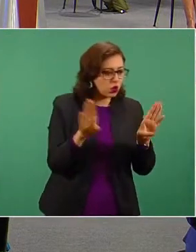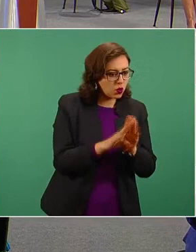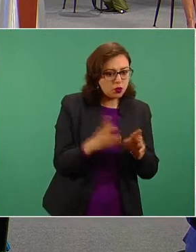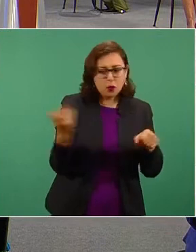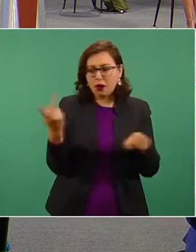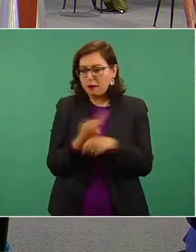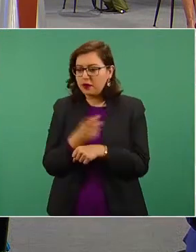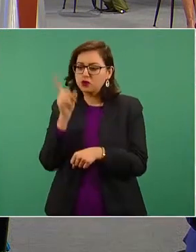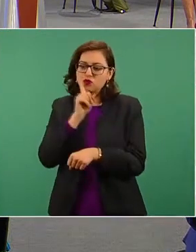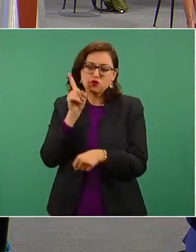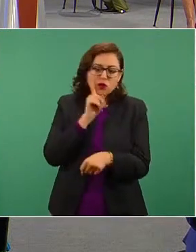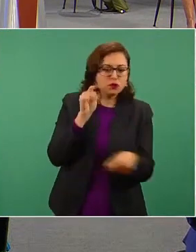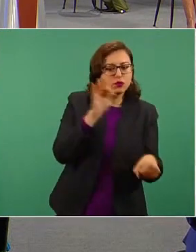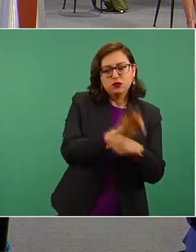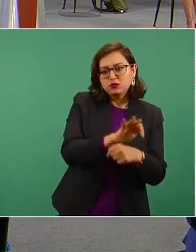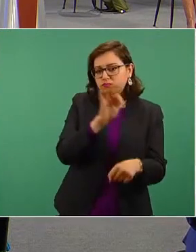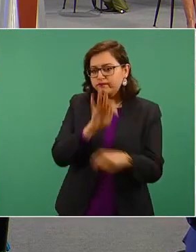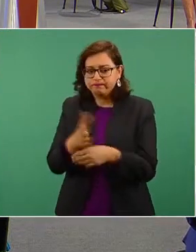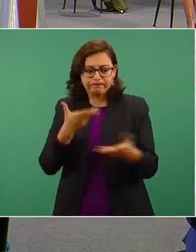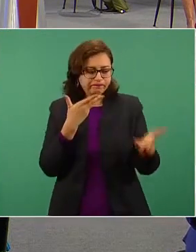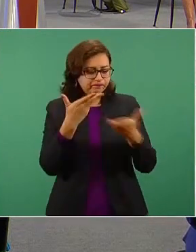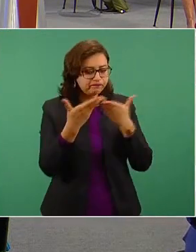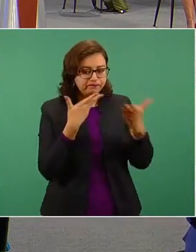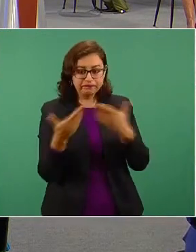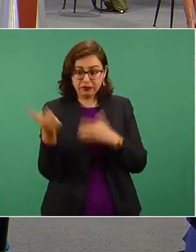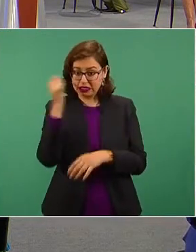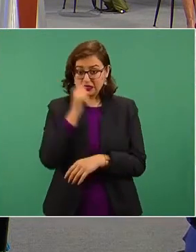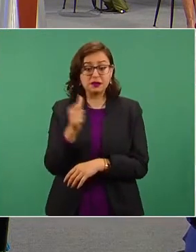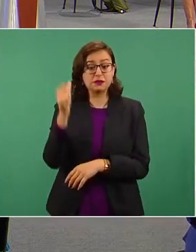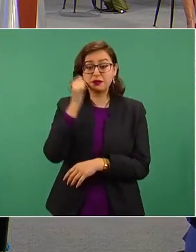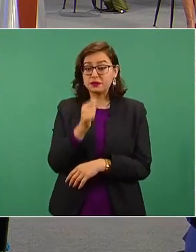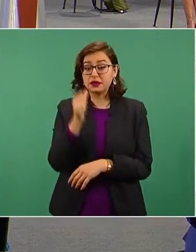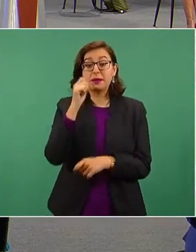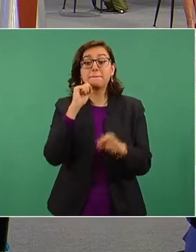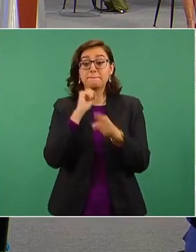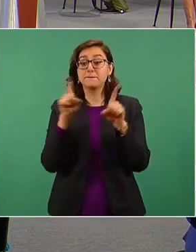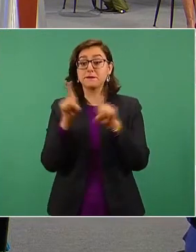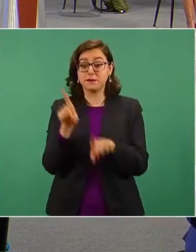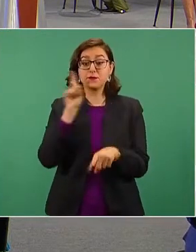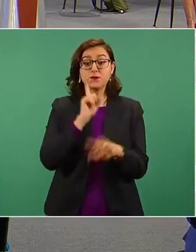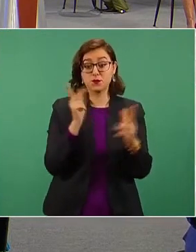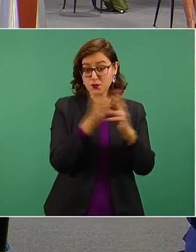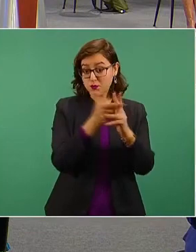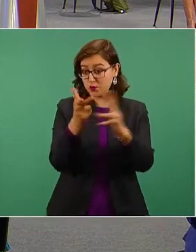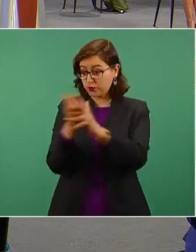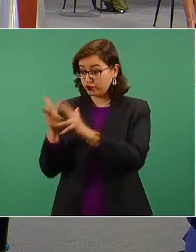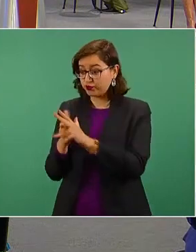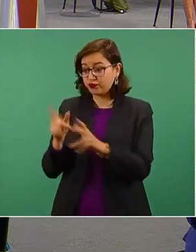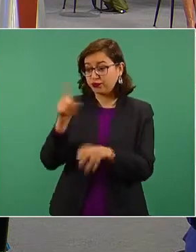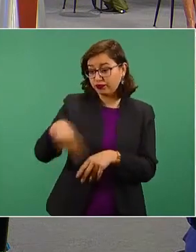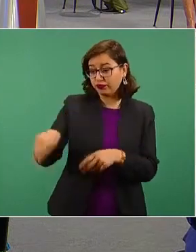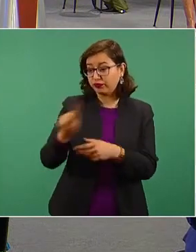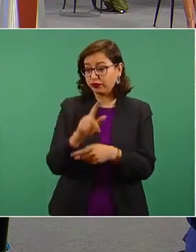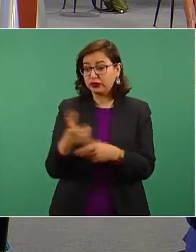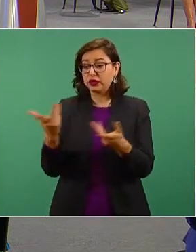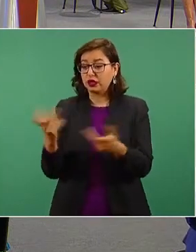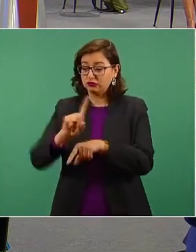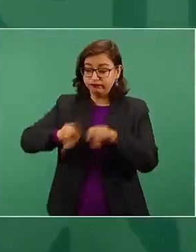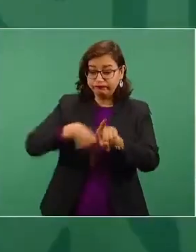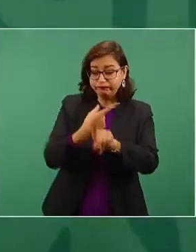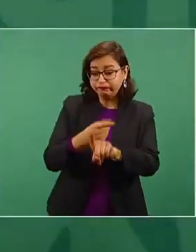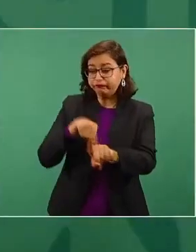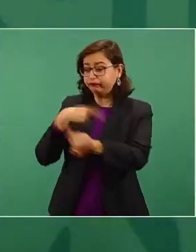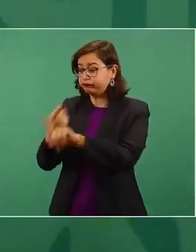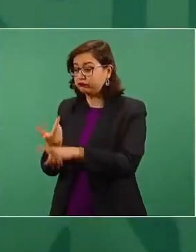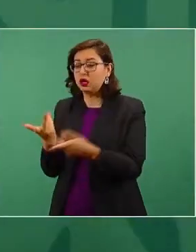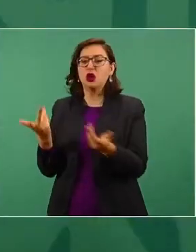medidas de protección y cómo se está tratando las muertes violentas de mujeres y los delitos, sobre todo los delitos sexuales, la